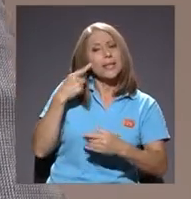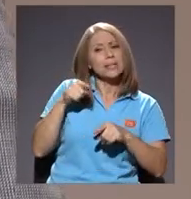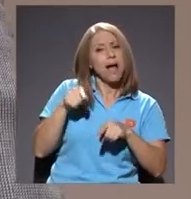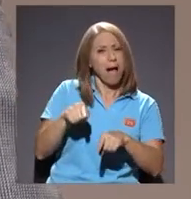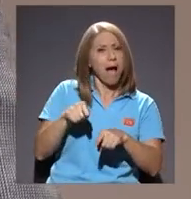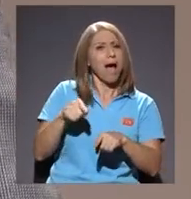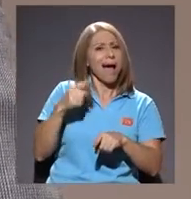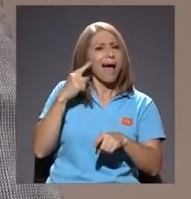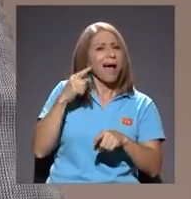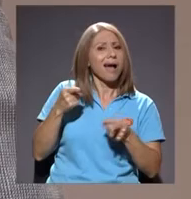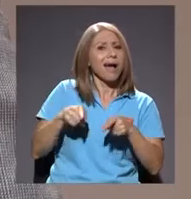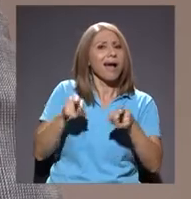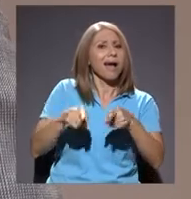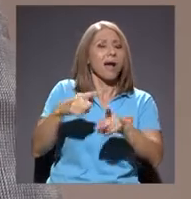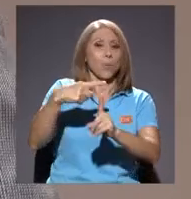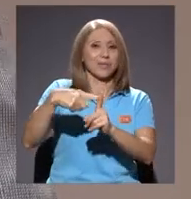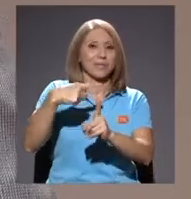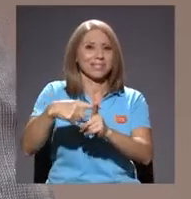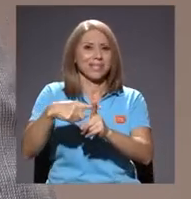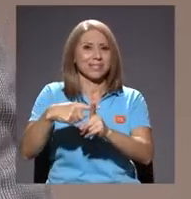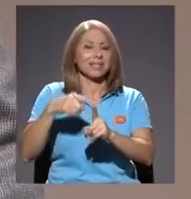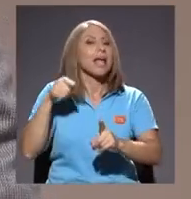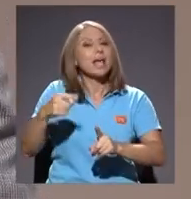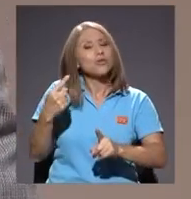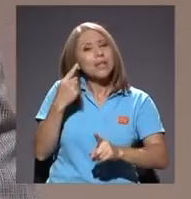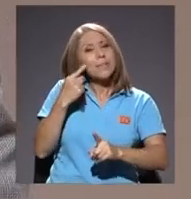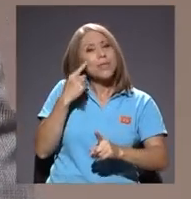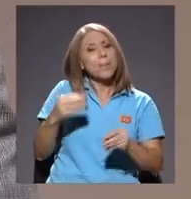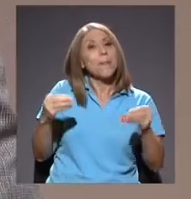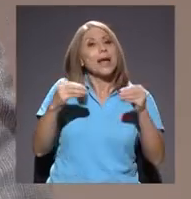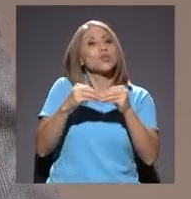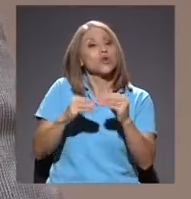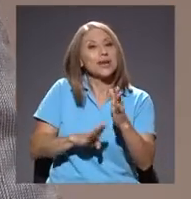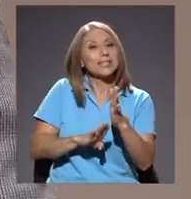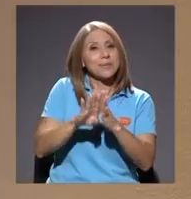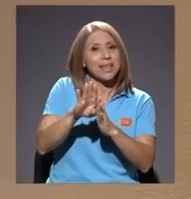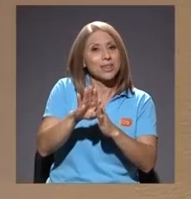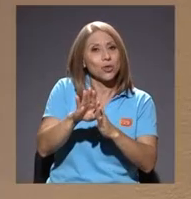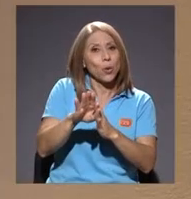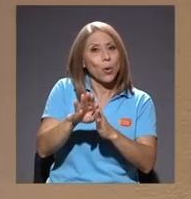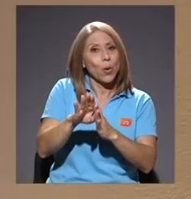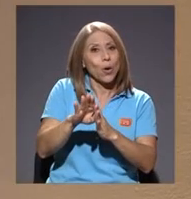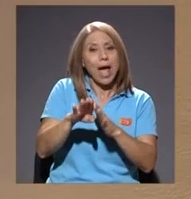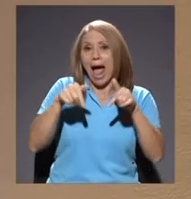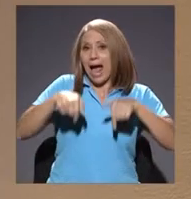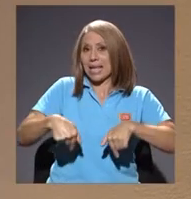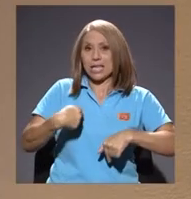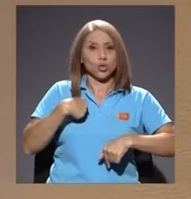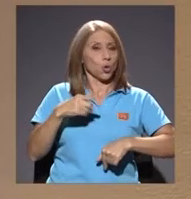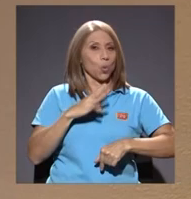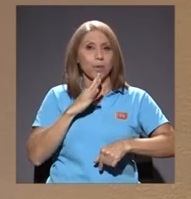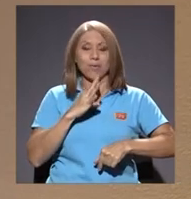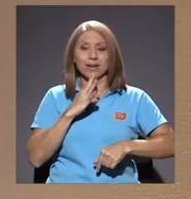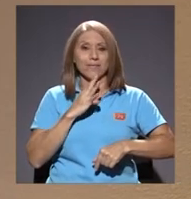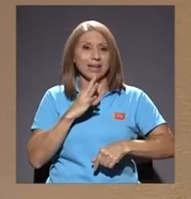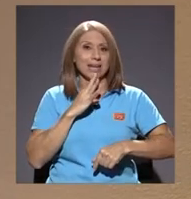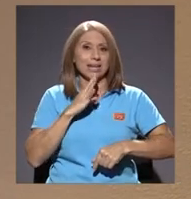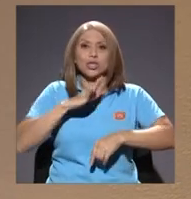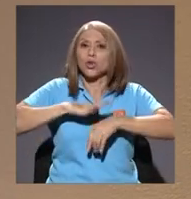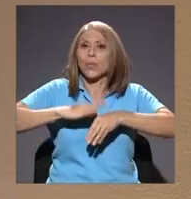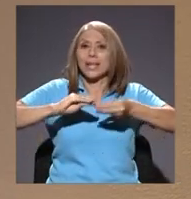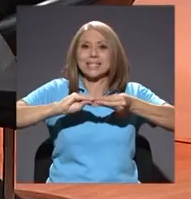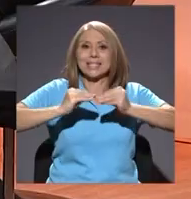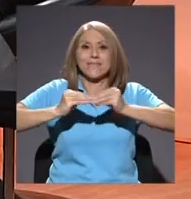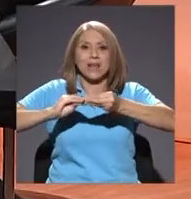están previendo un mayor crecimiento y aquí de una vez hago la salvedad no me voy a referir a a cifras